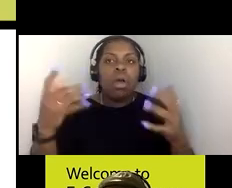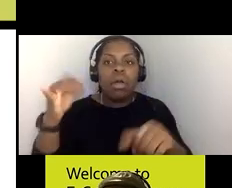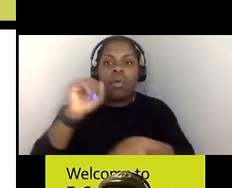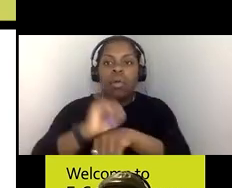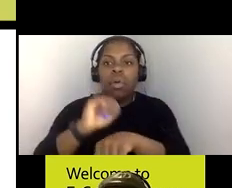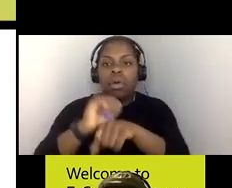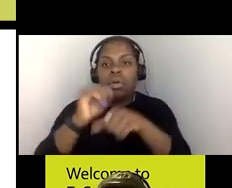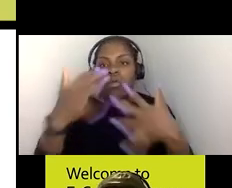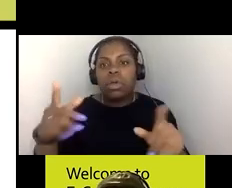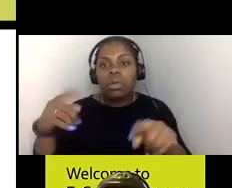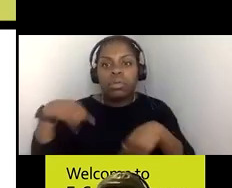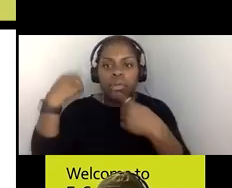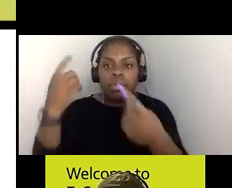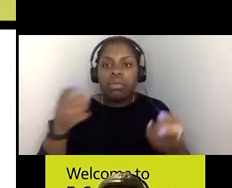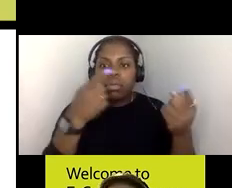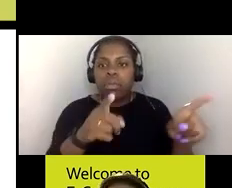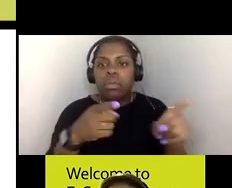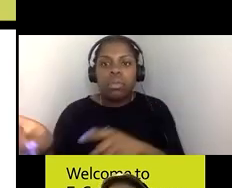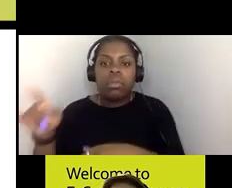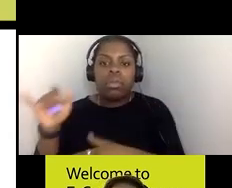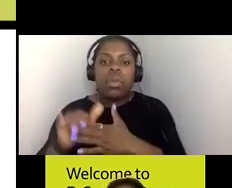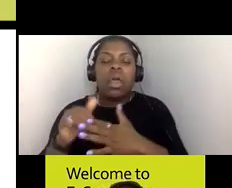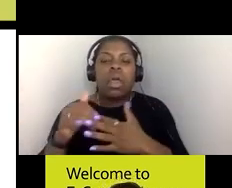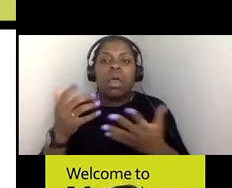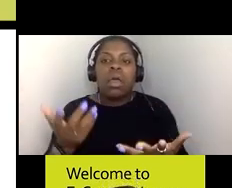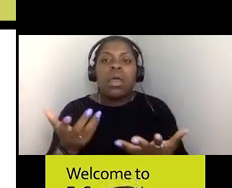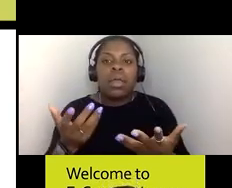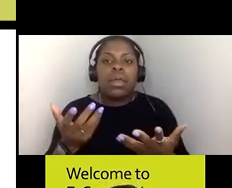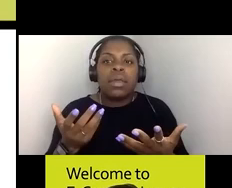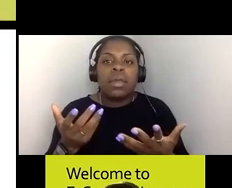mucho trabajo hecho